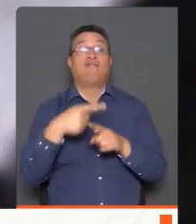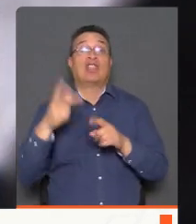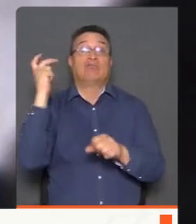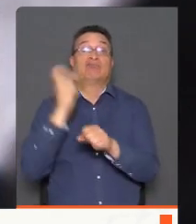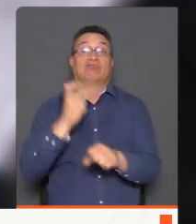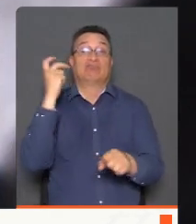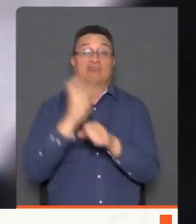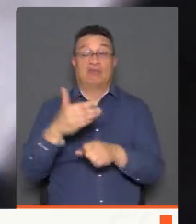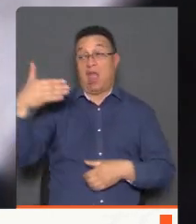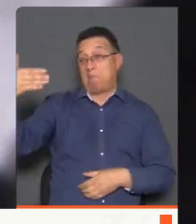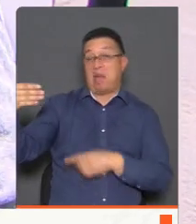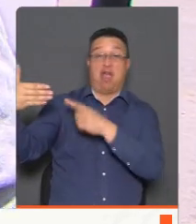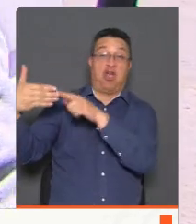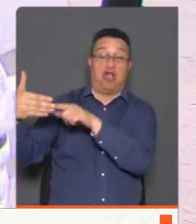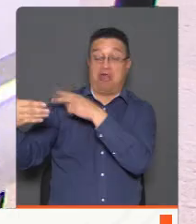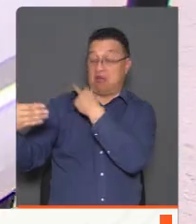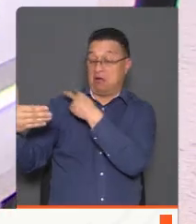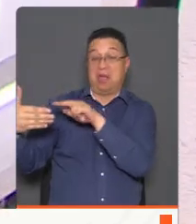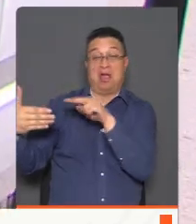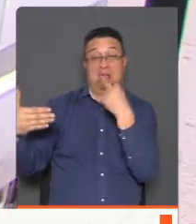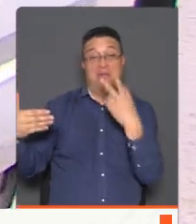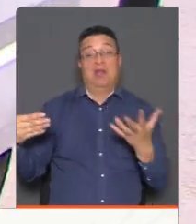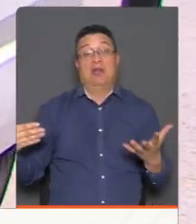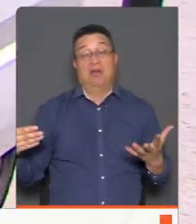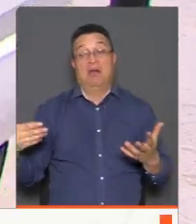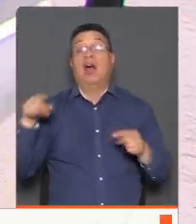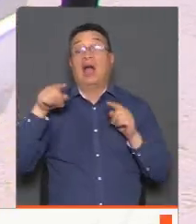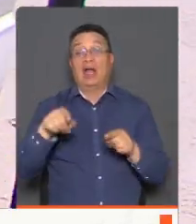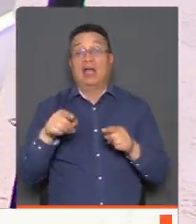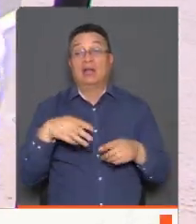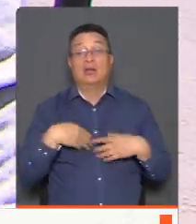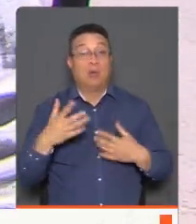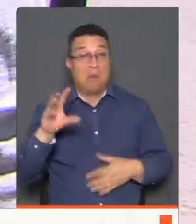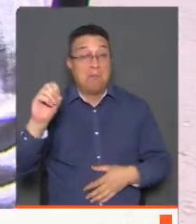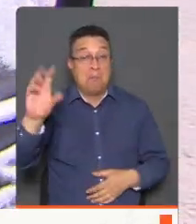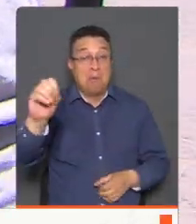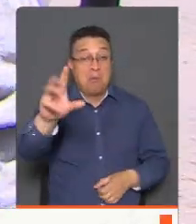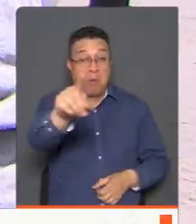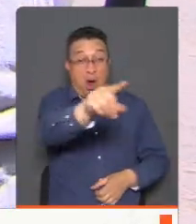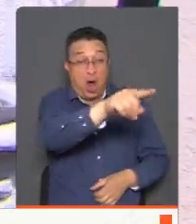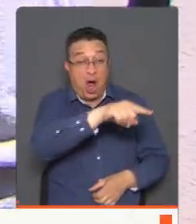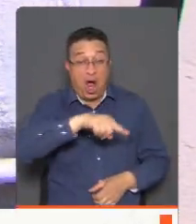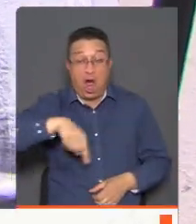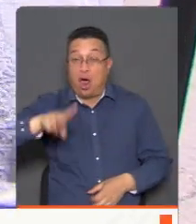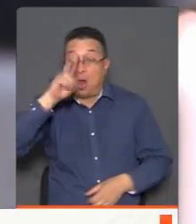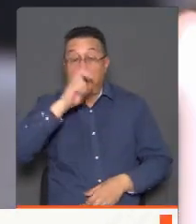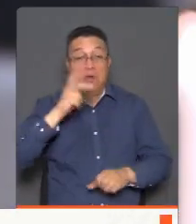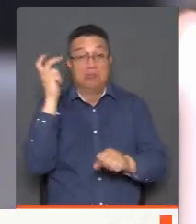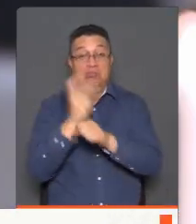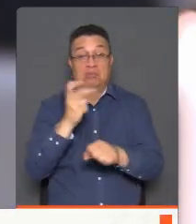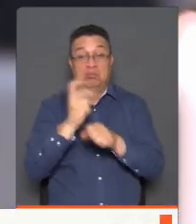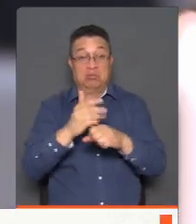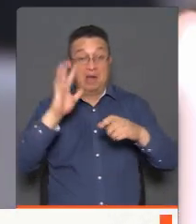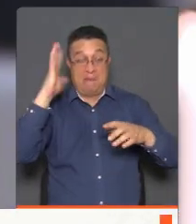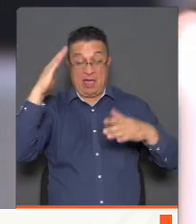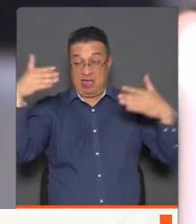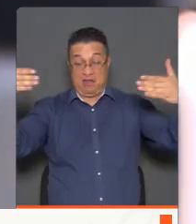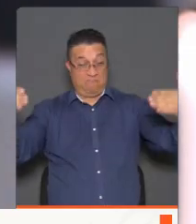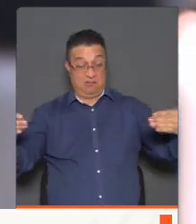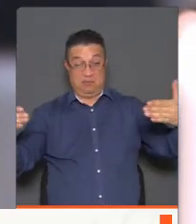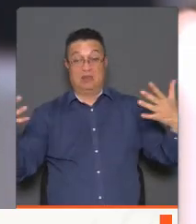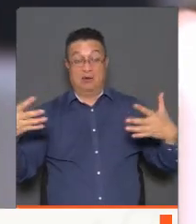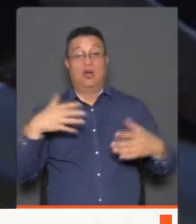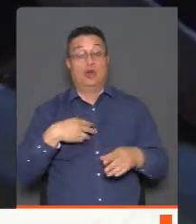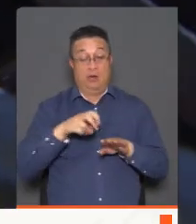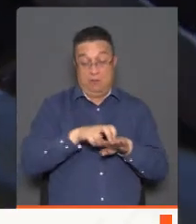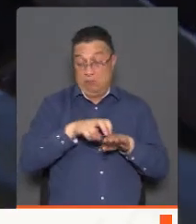eso, los retrovisores en una semana, y es que eso le pasa a la mayoría de la gente que le están robando los retrovisores. Me bajé a comprar